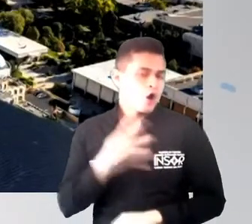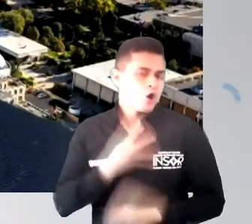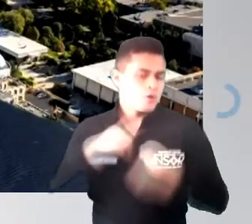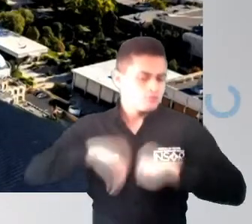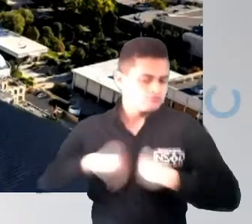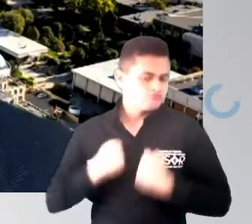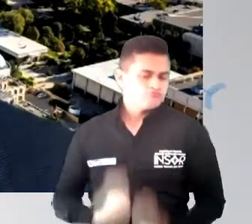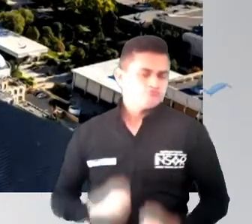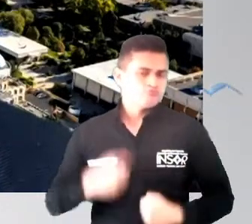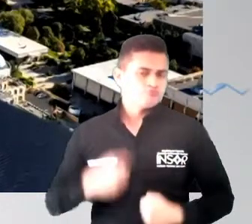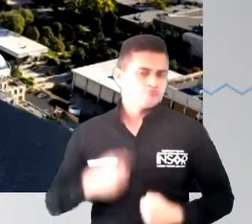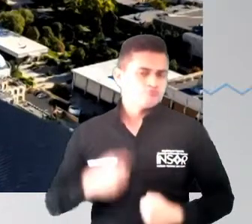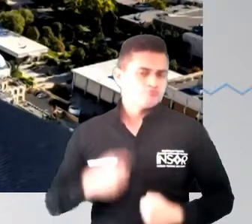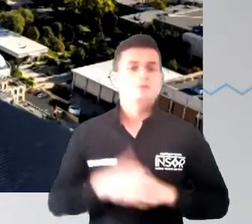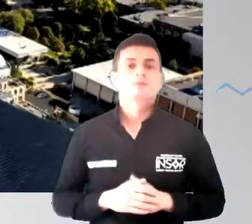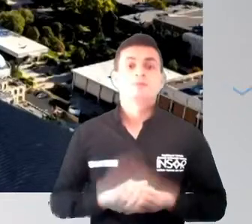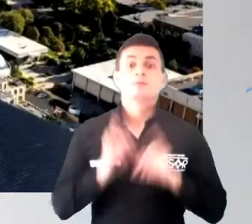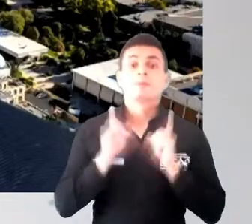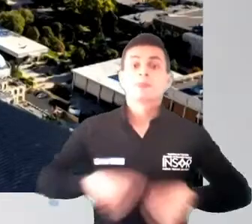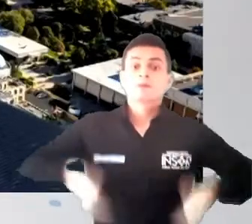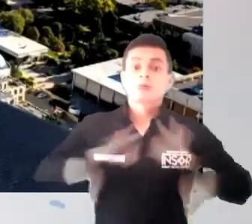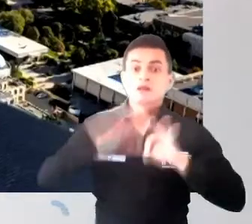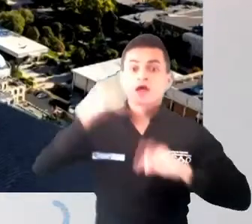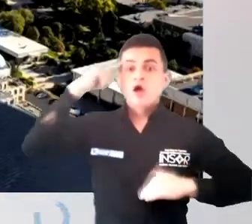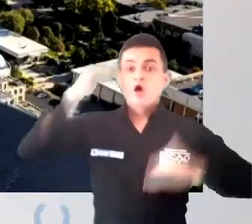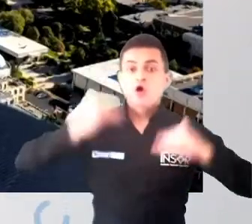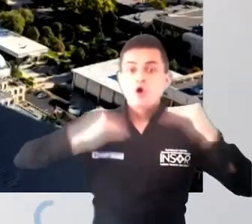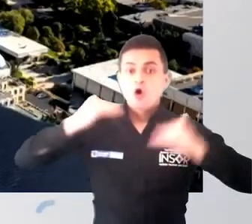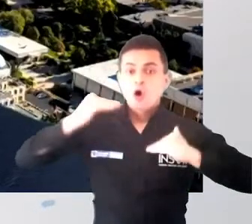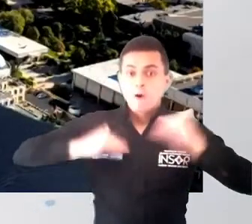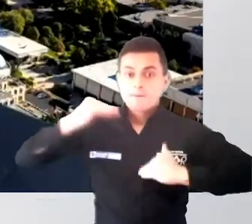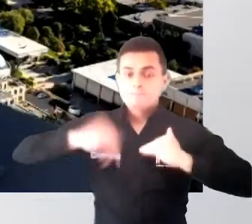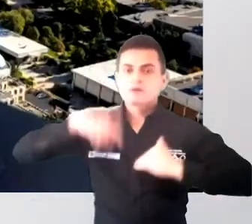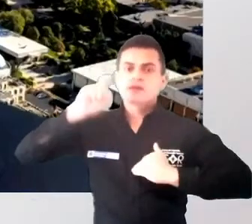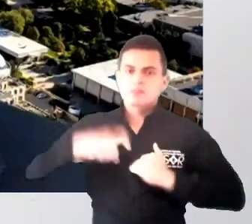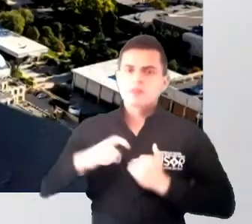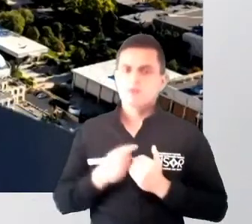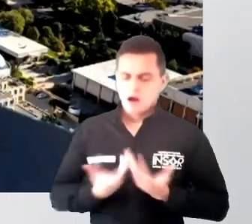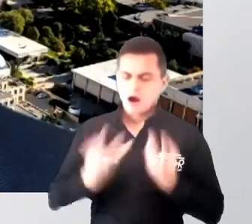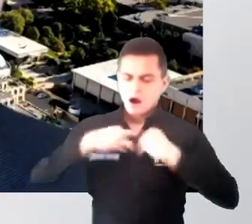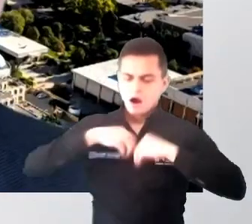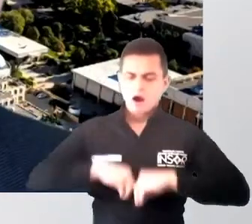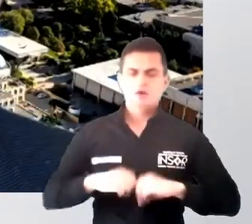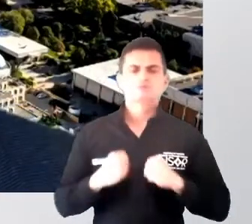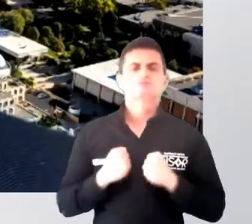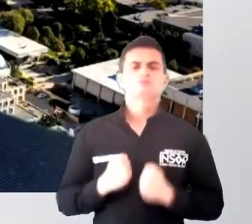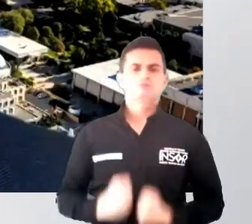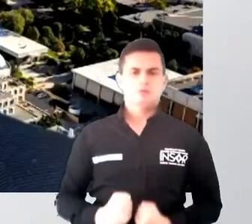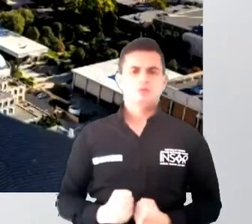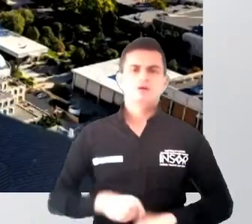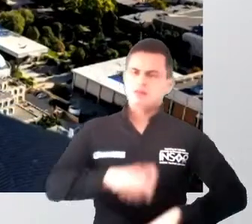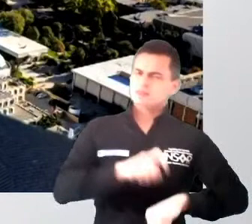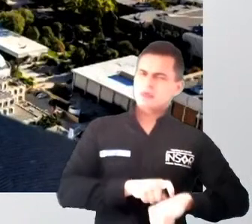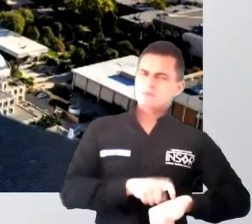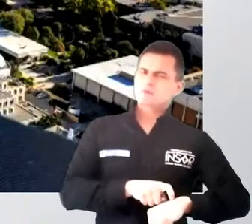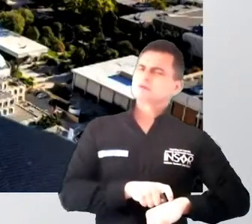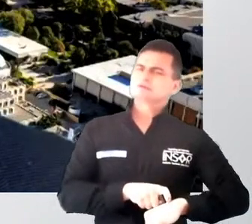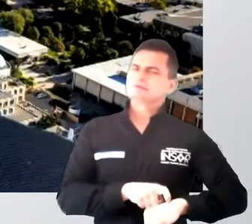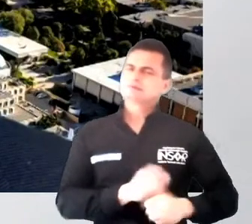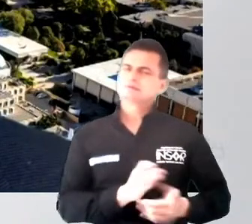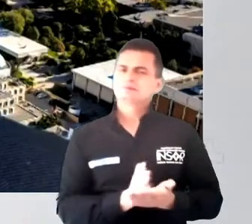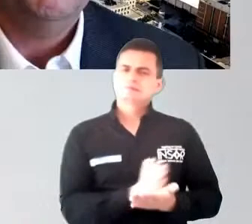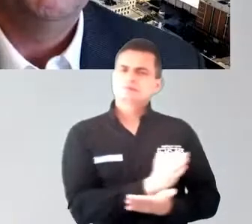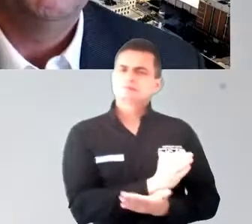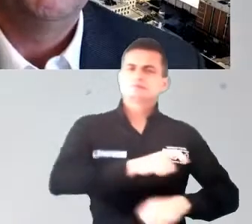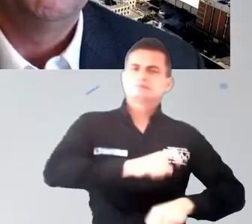en el curso es la competencia y que ellos estén logrando esta en vez del tiempo que se está